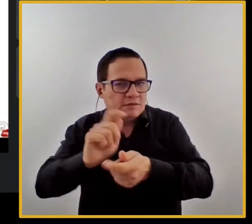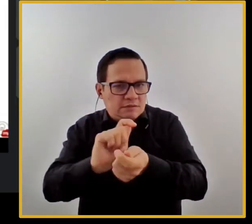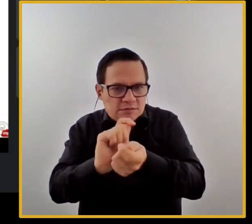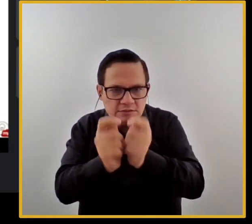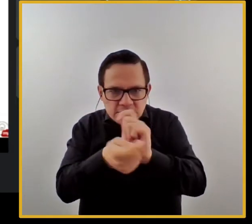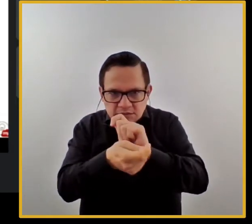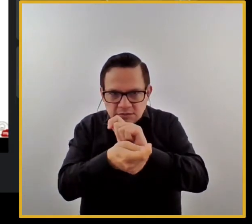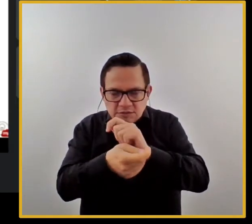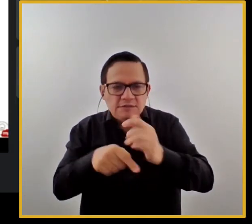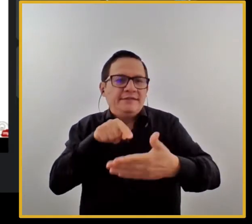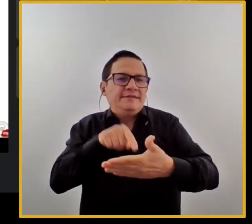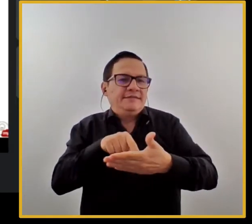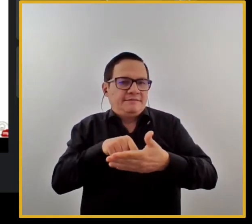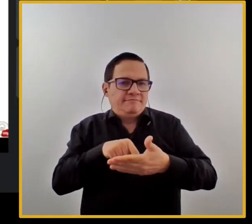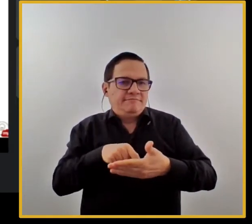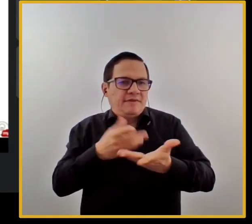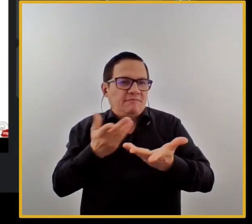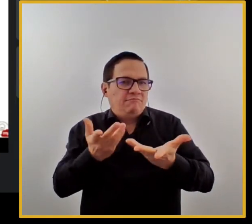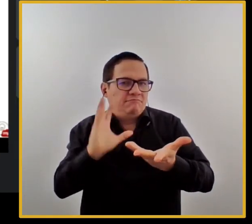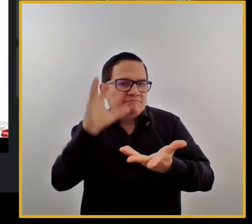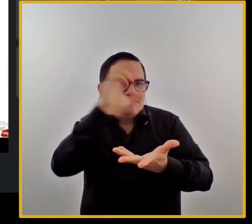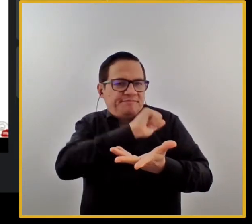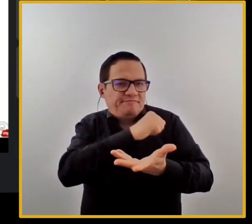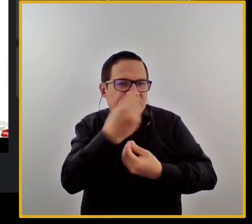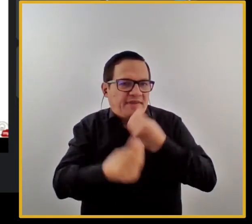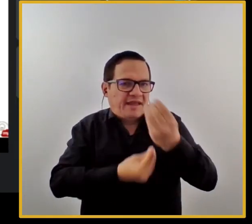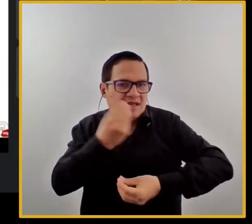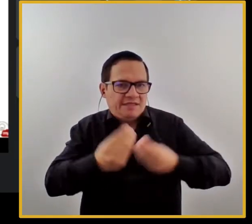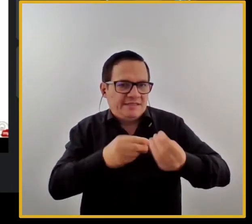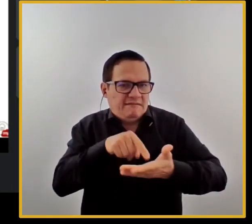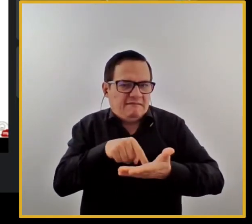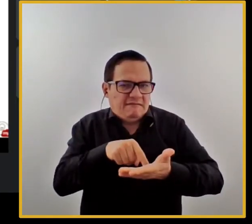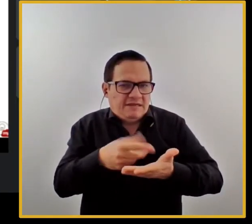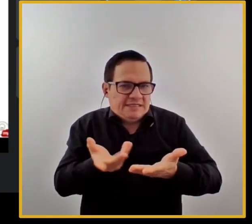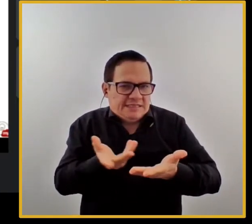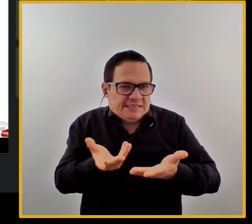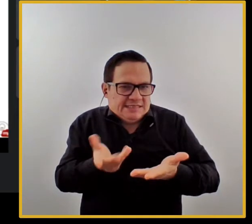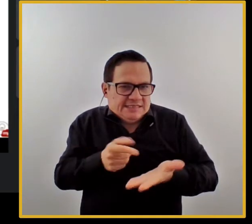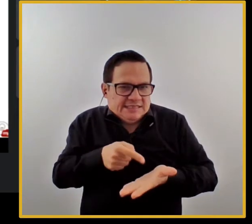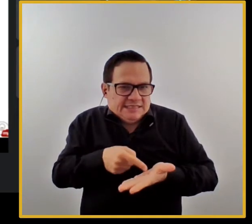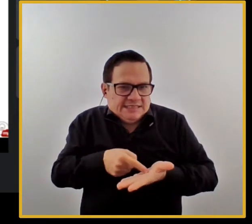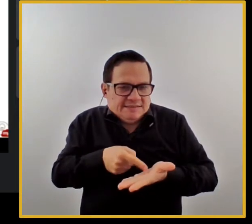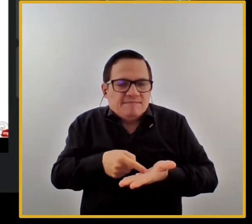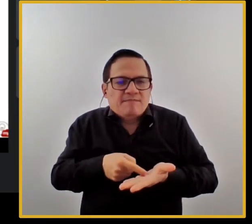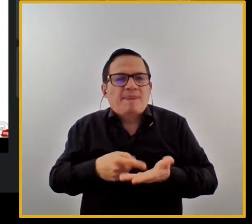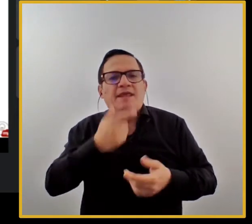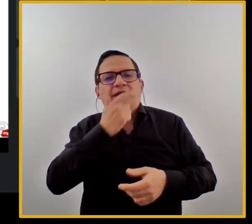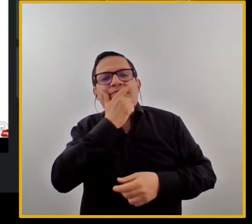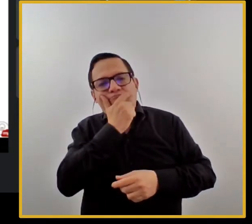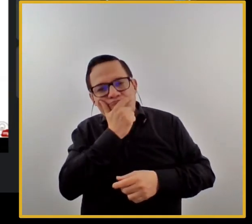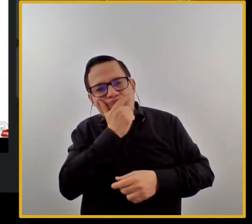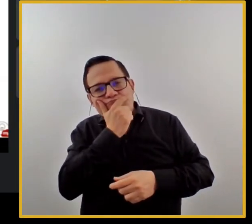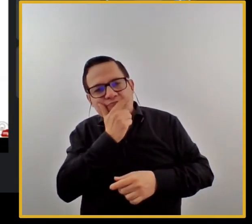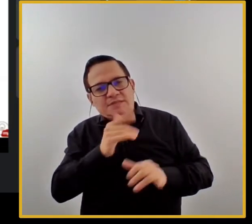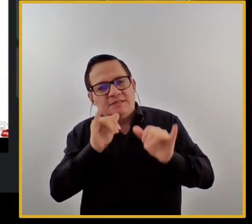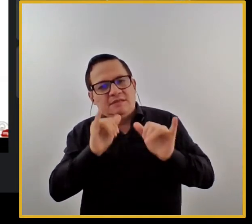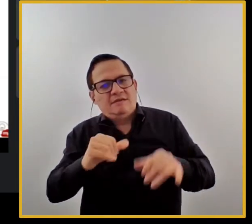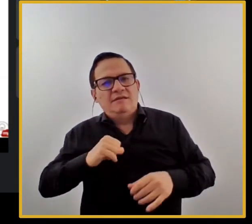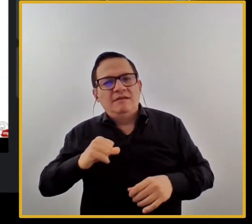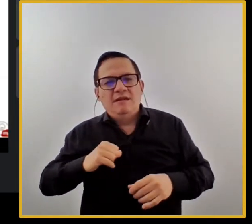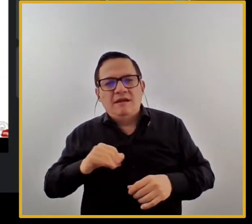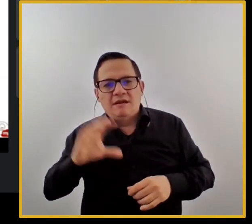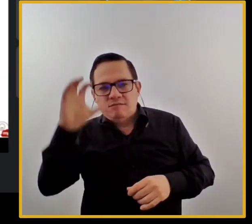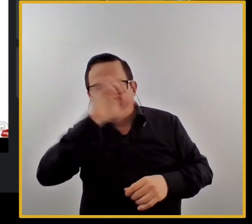cambio. Entonces, ¿qué logro yo tener allí? Entonces, yo tendré allí que